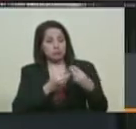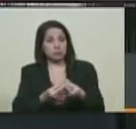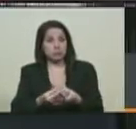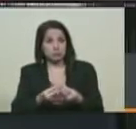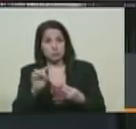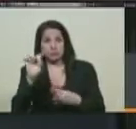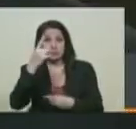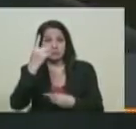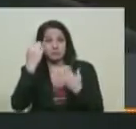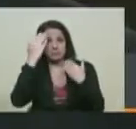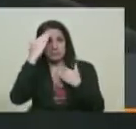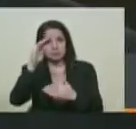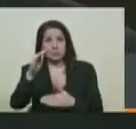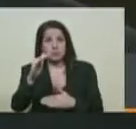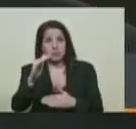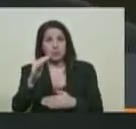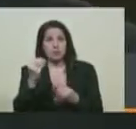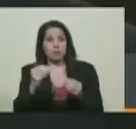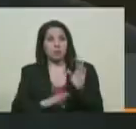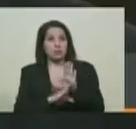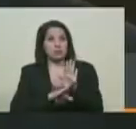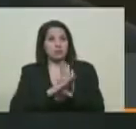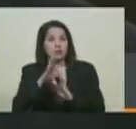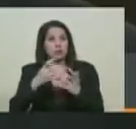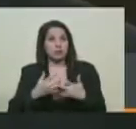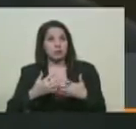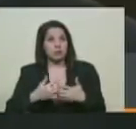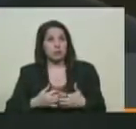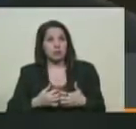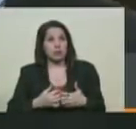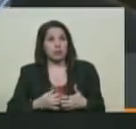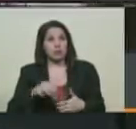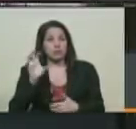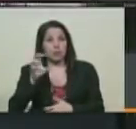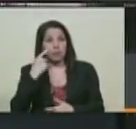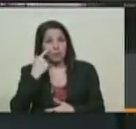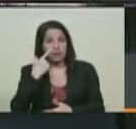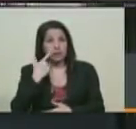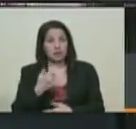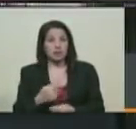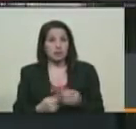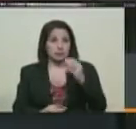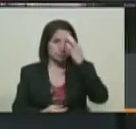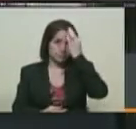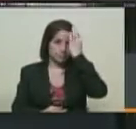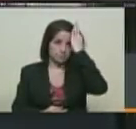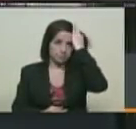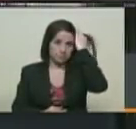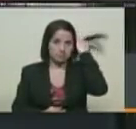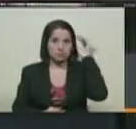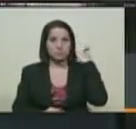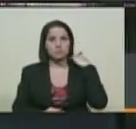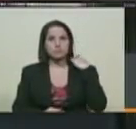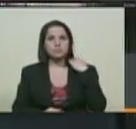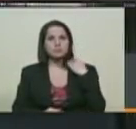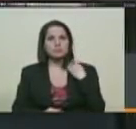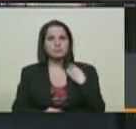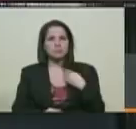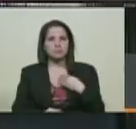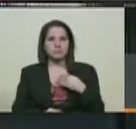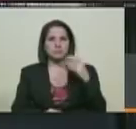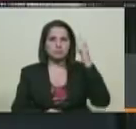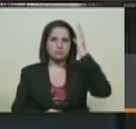primordial a nivel del desarrollo industrial del país. Pendiente, pues. Pendientes y vista, como dicen por ahí.